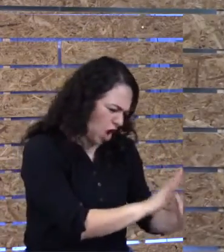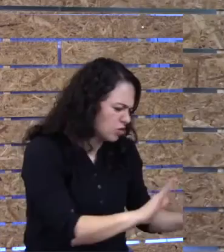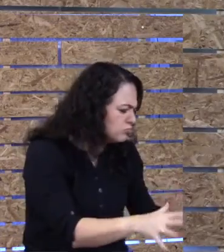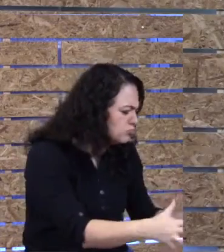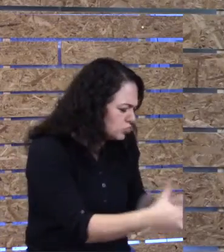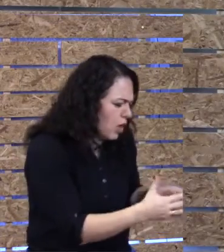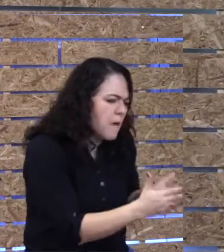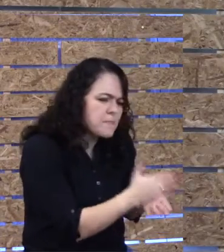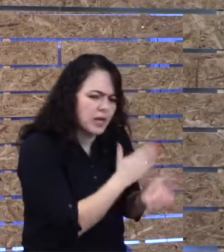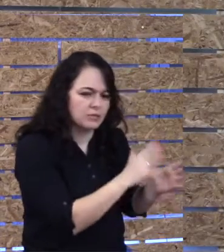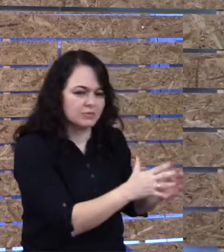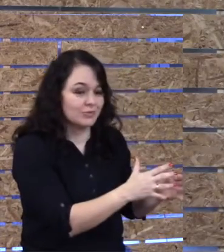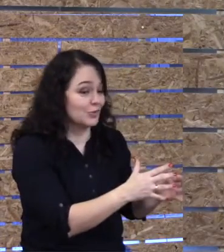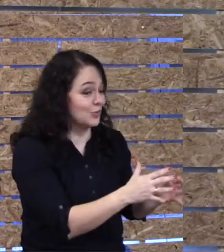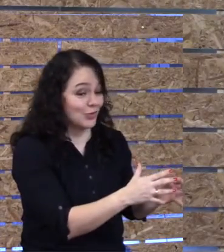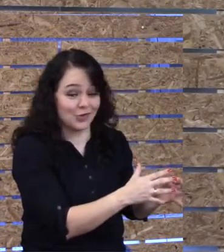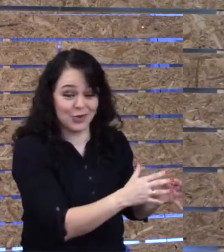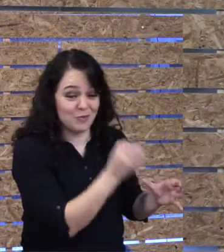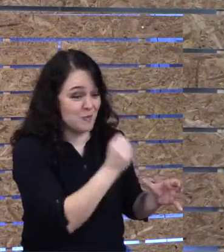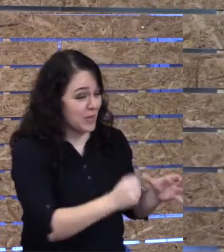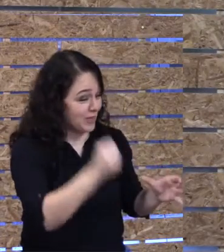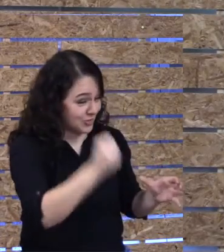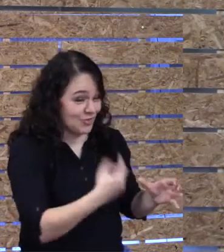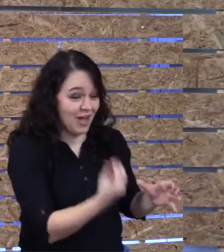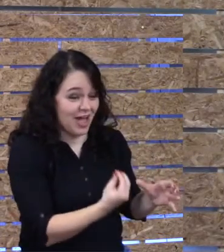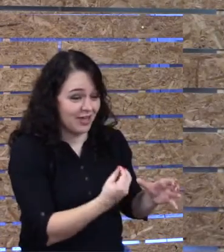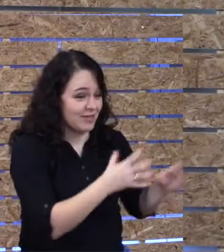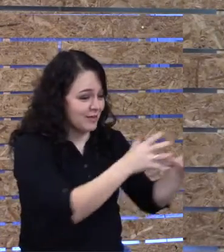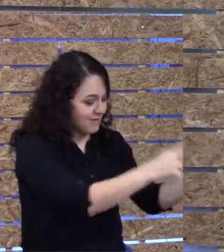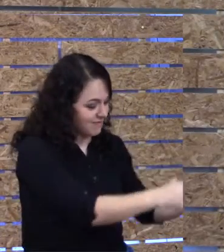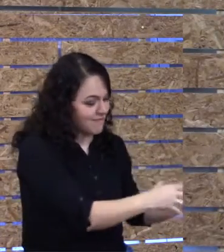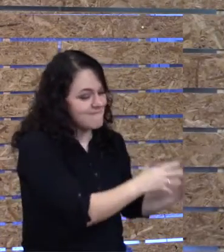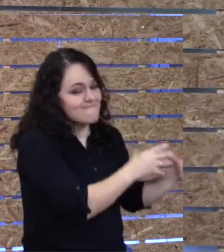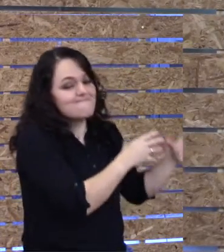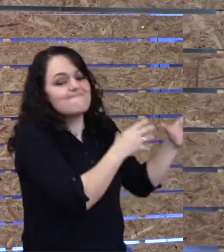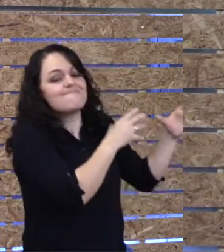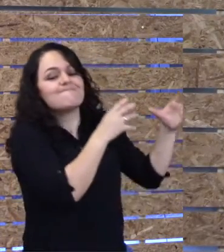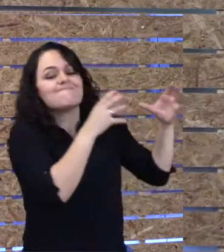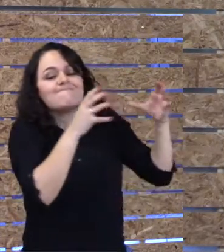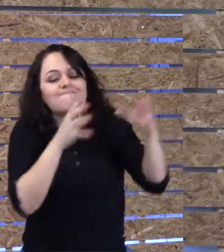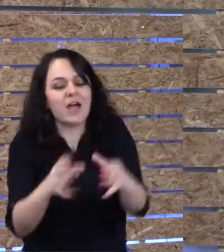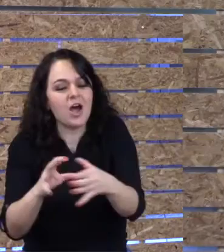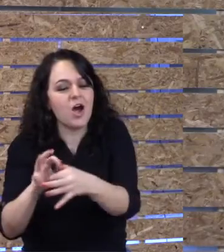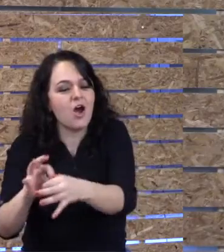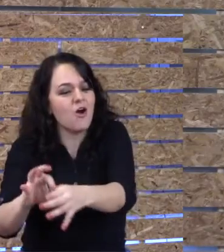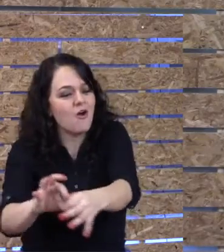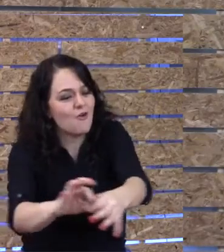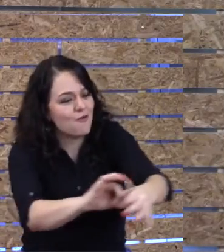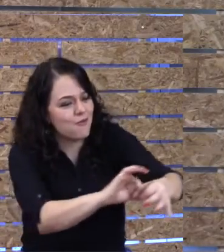pueblo. Entonces trivializamos el Salmo cuando lo pensamos para todo el mundo,